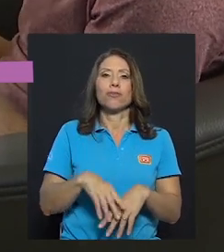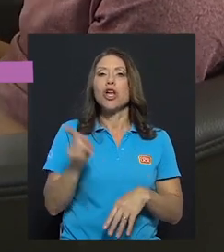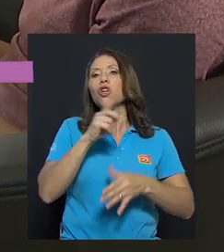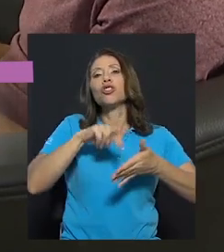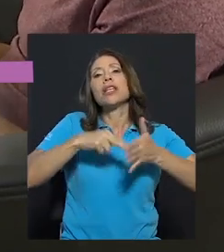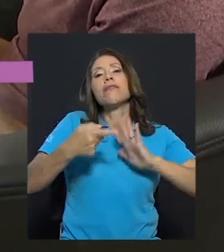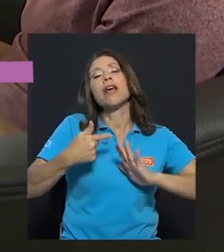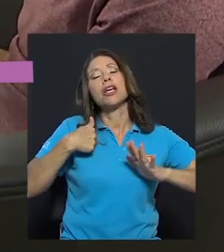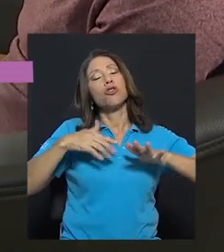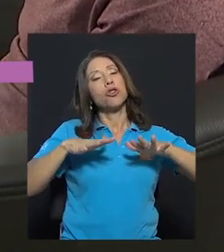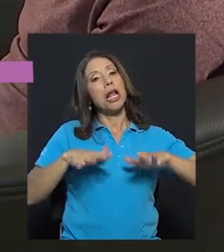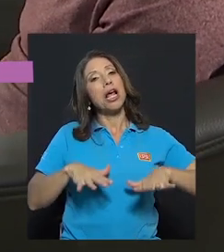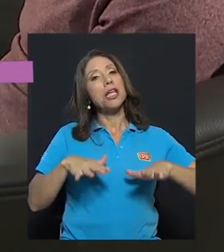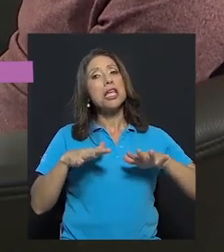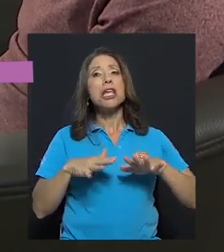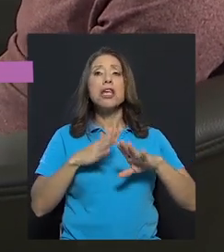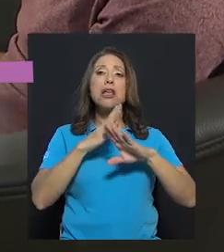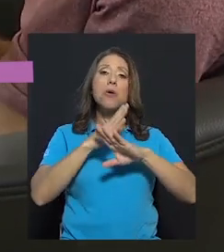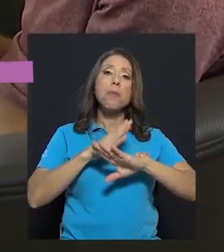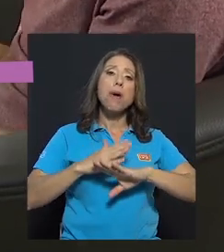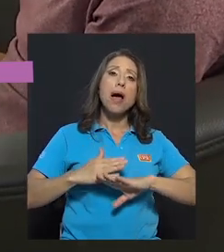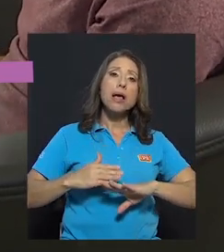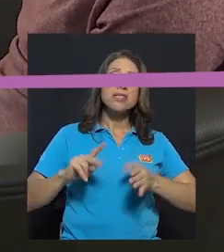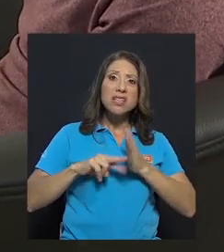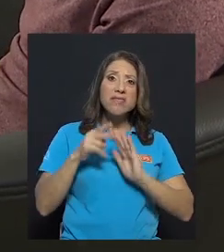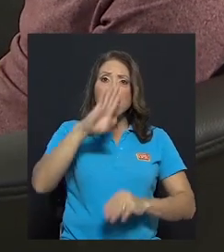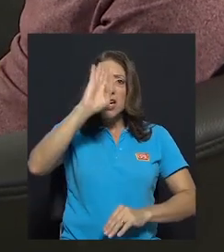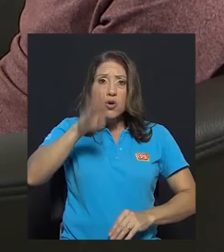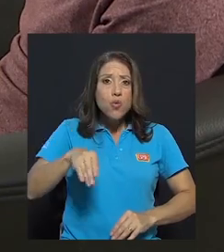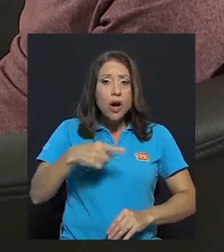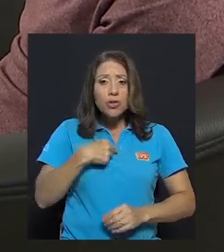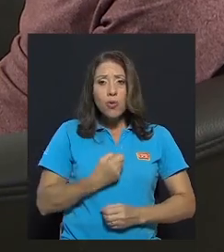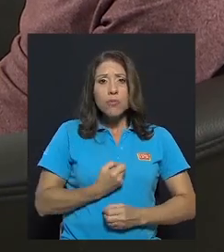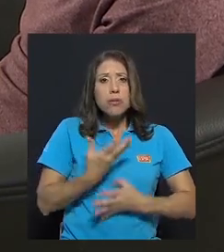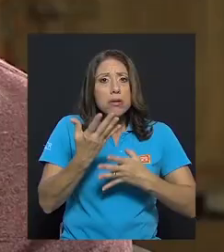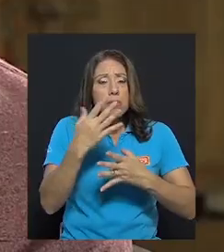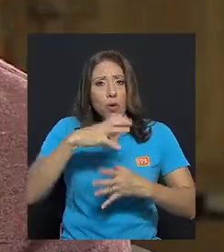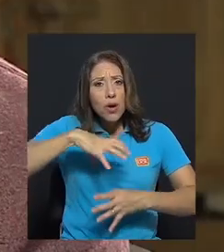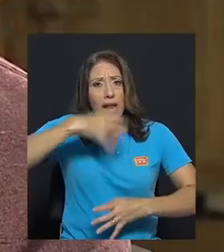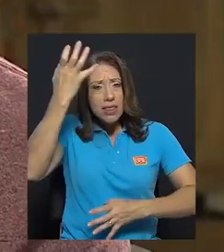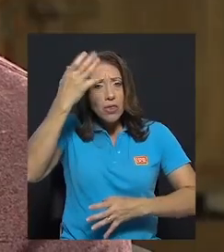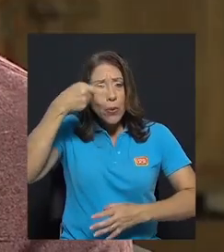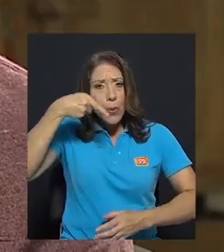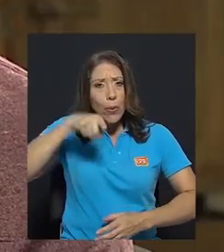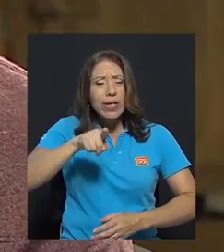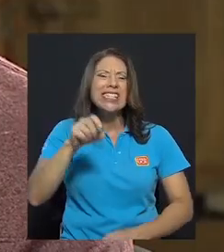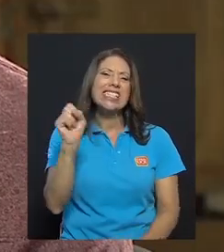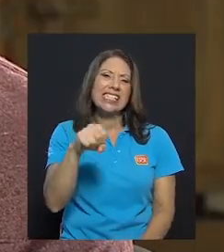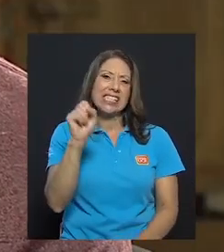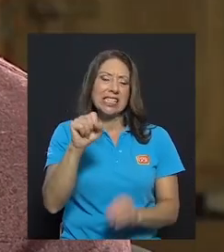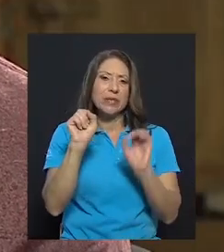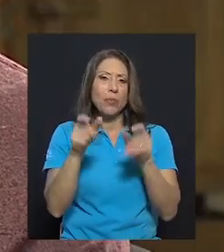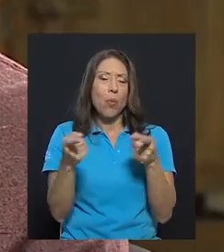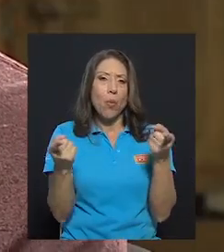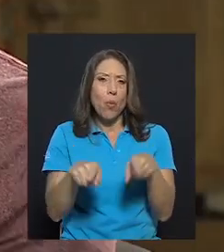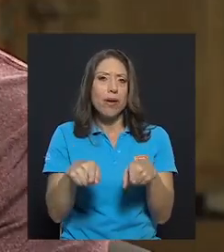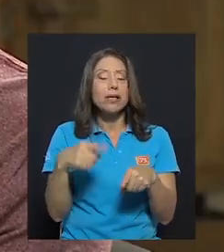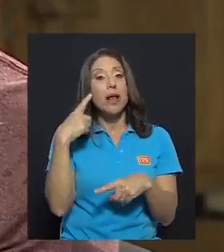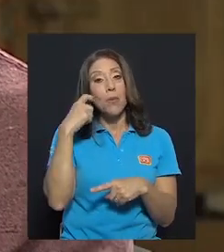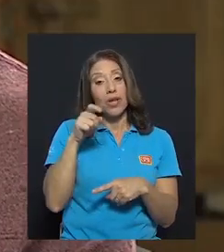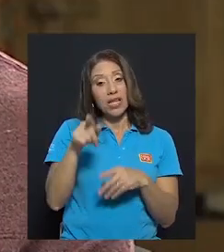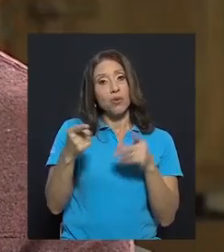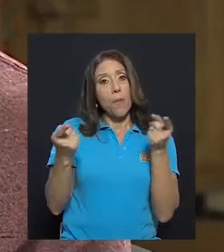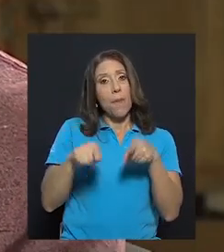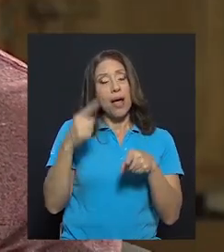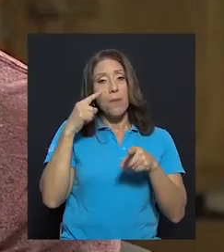muy pacifista o ser muy tranquilo, nunca voy a manifestar un acto de violencia. Claro que sí se va a manifestar porque son por situaciones